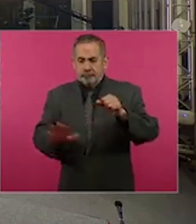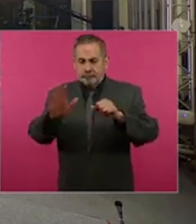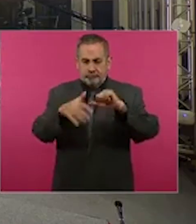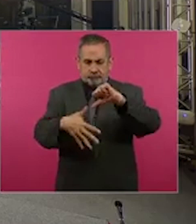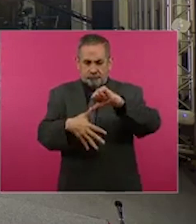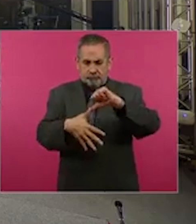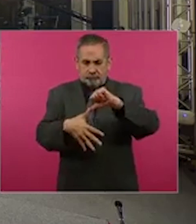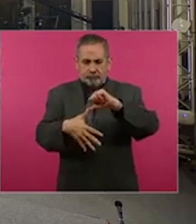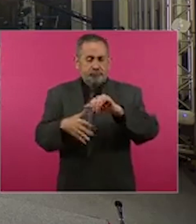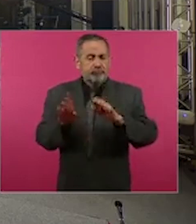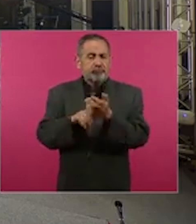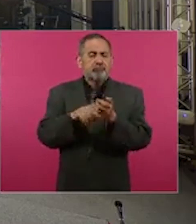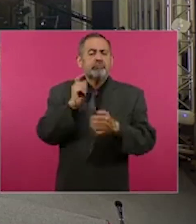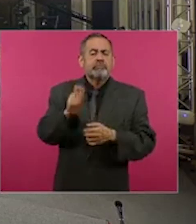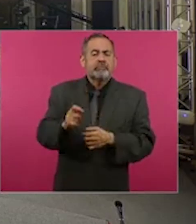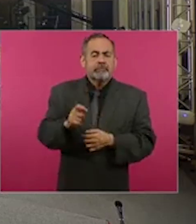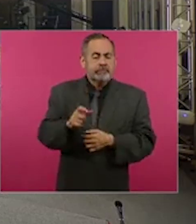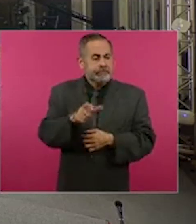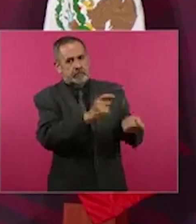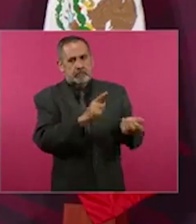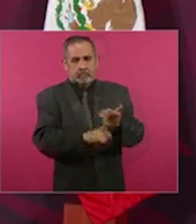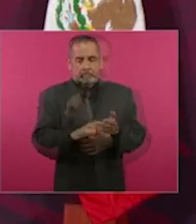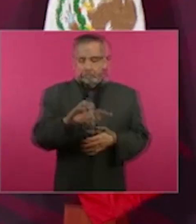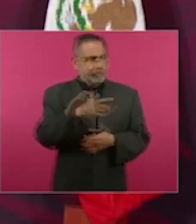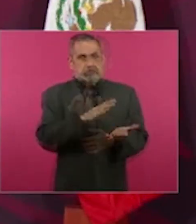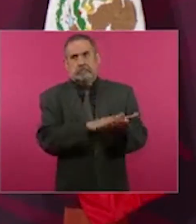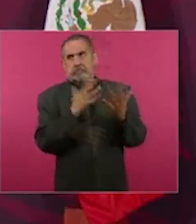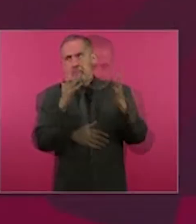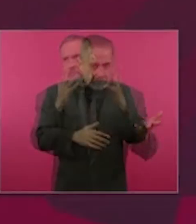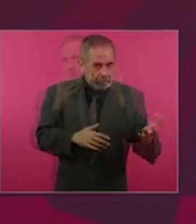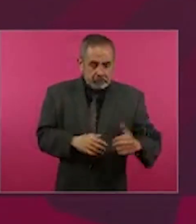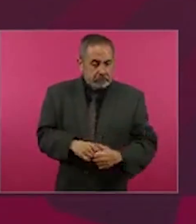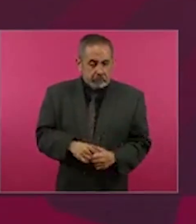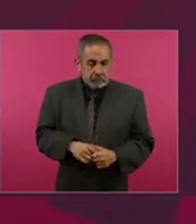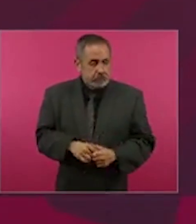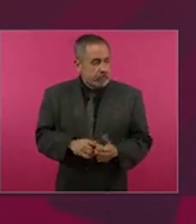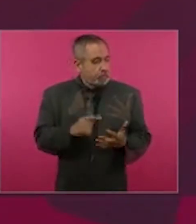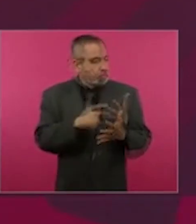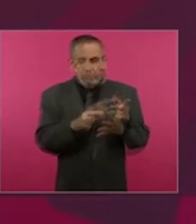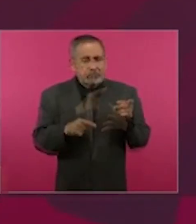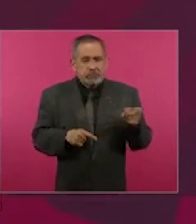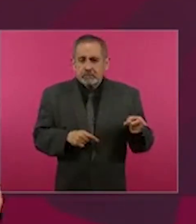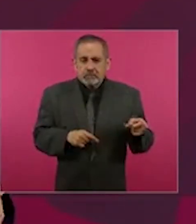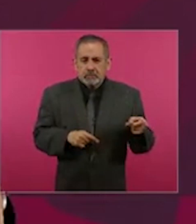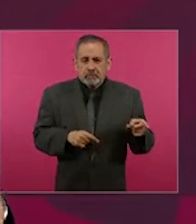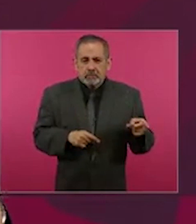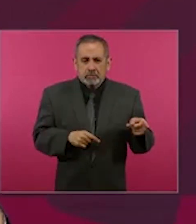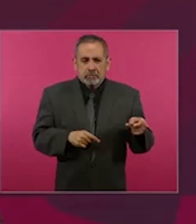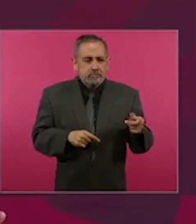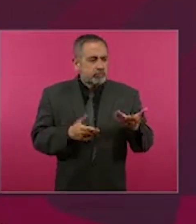para condecorar aquí a Claudio X. González, hijo, por todos los servicios que está